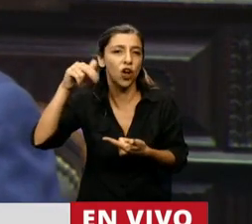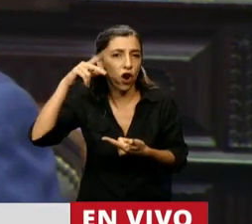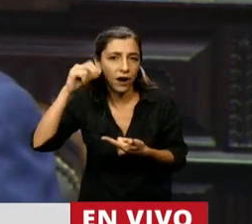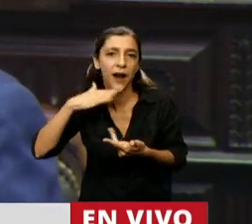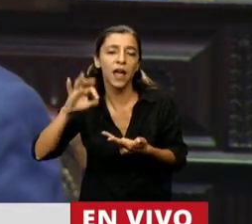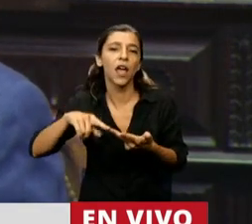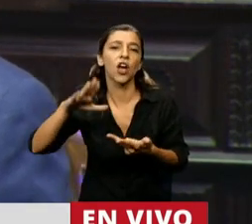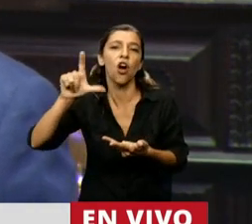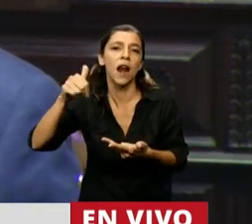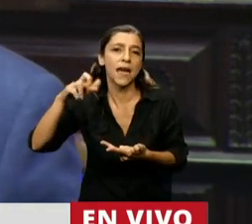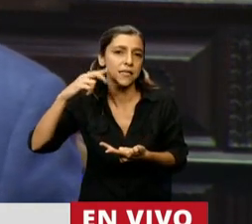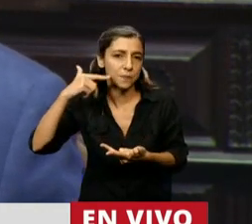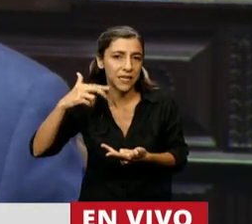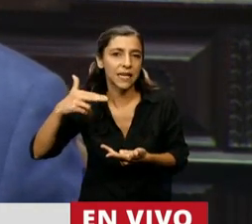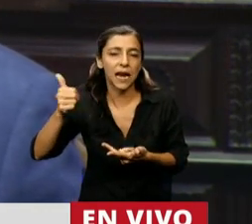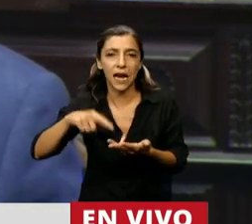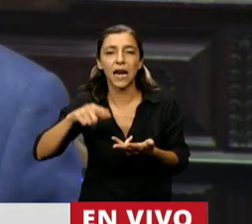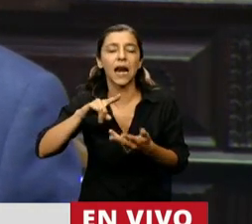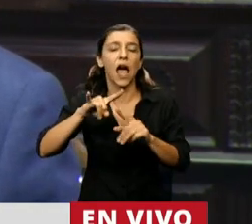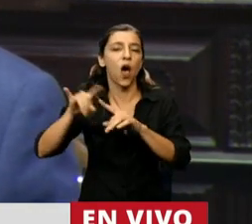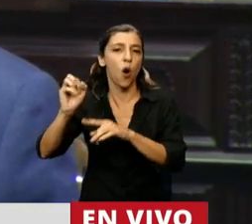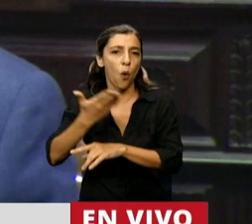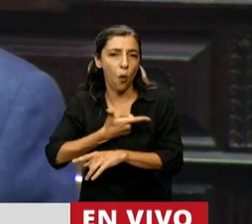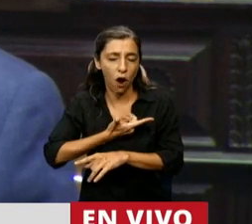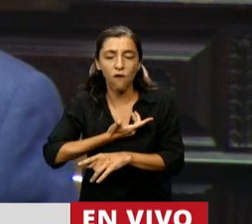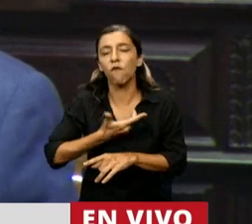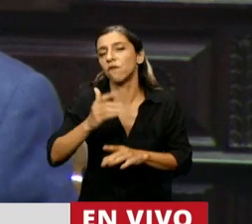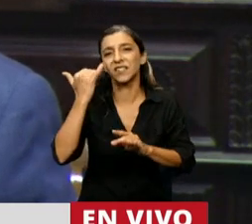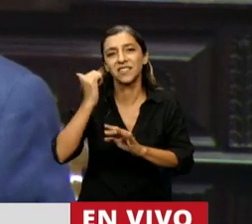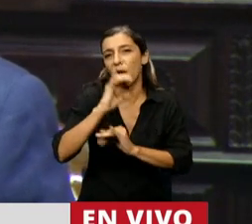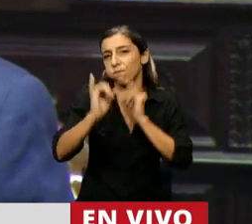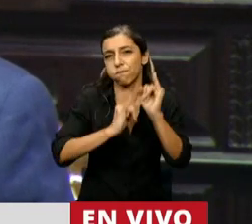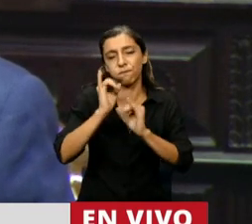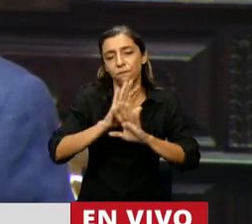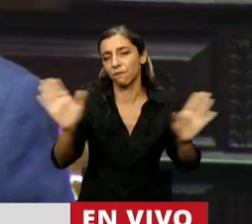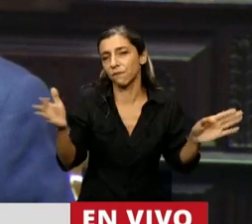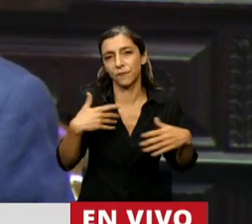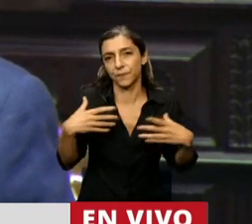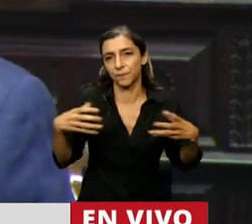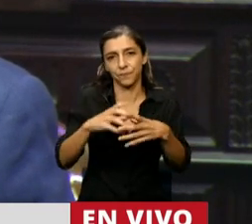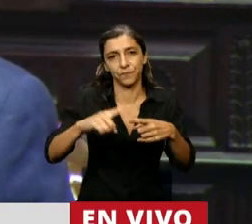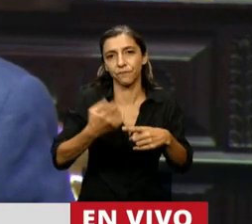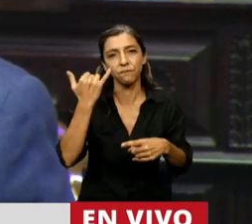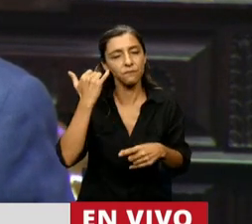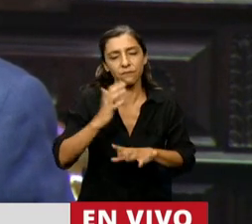wolf etcétera del interbloque quiero fincar me